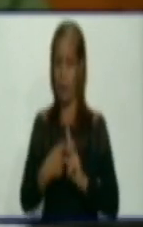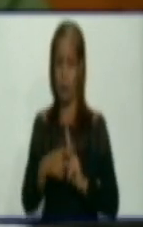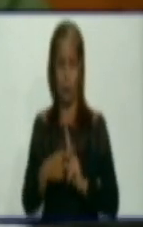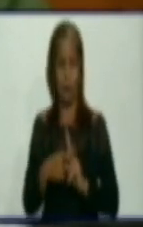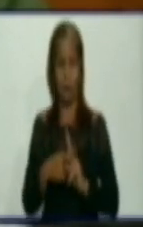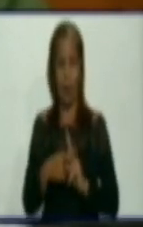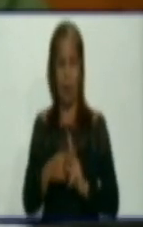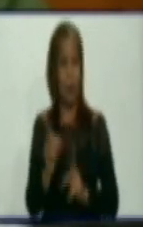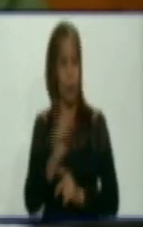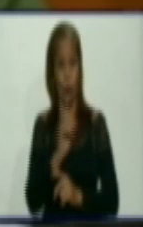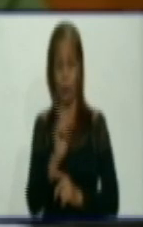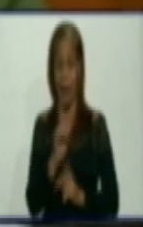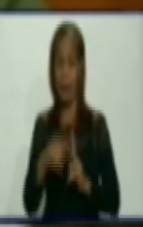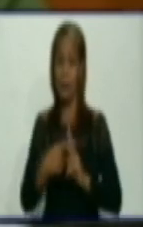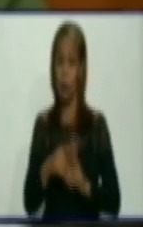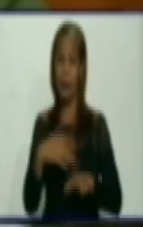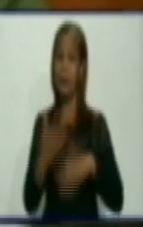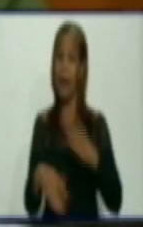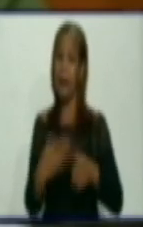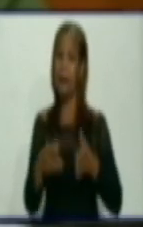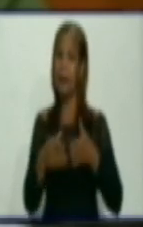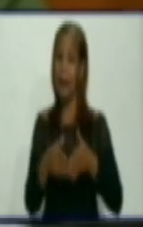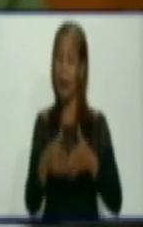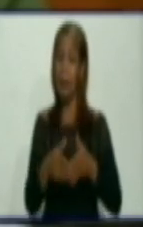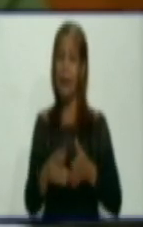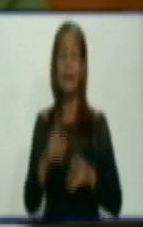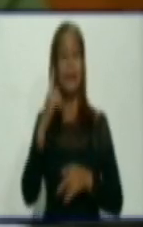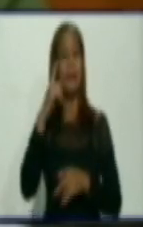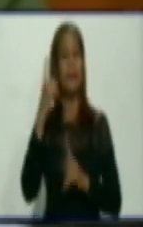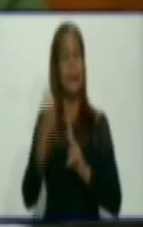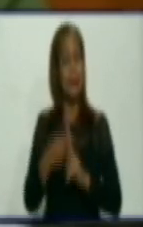yo me atrevo a informar que todo nuestro pueblo todos los días